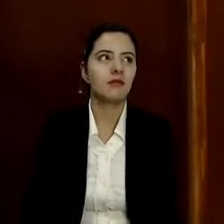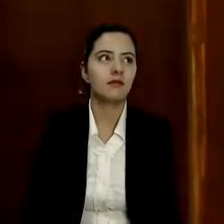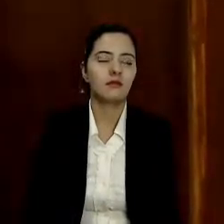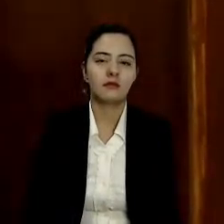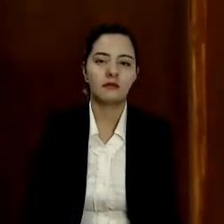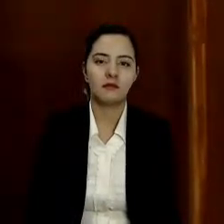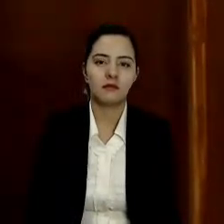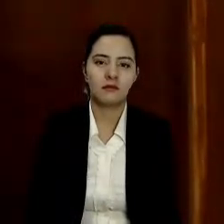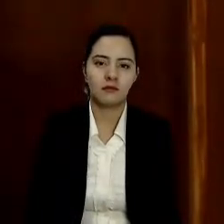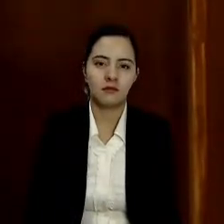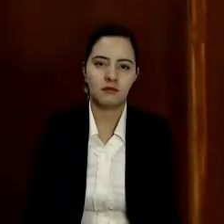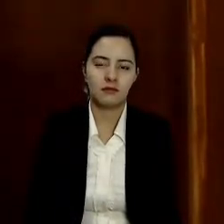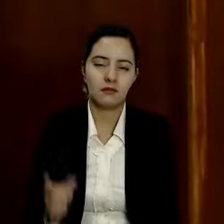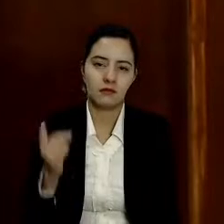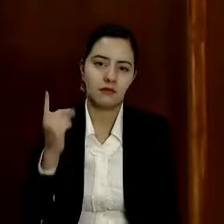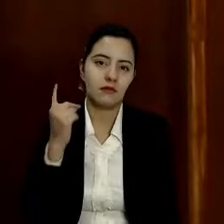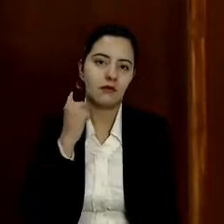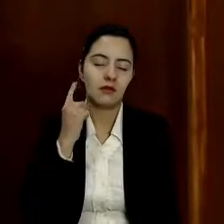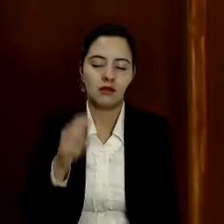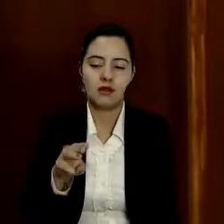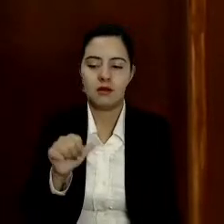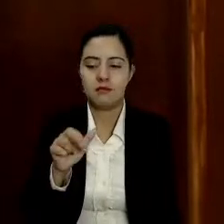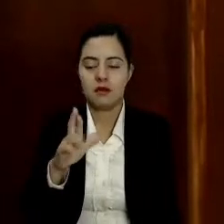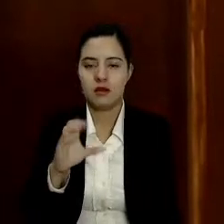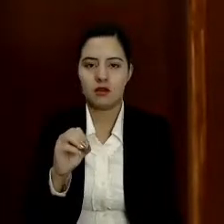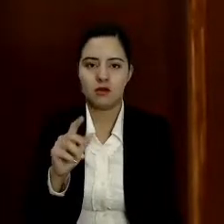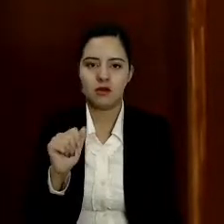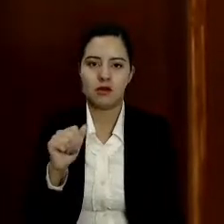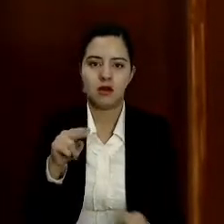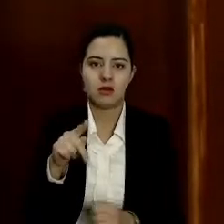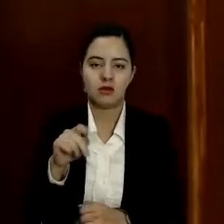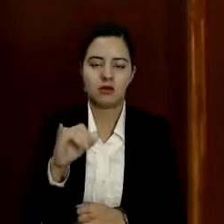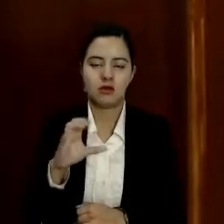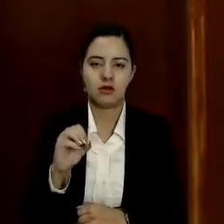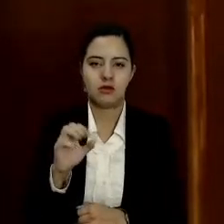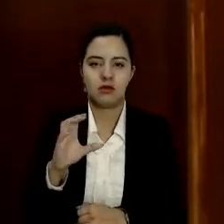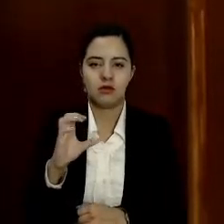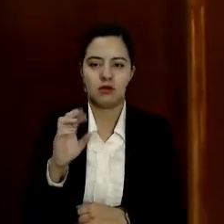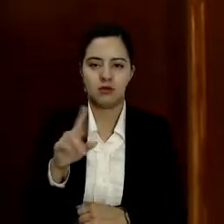Diputado Marco Antonio Cruz Cruz, presidente de la